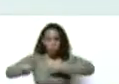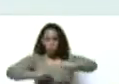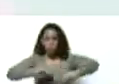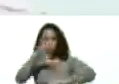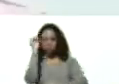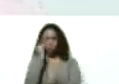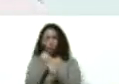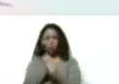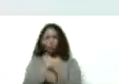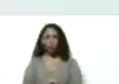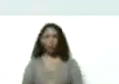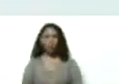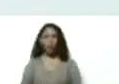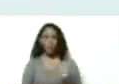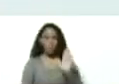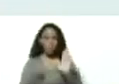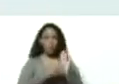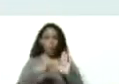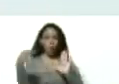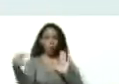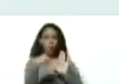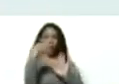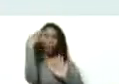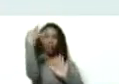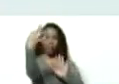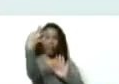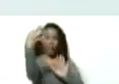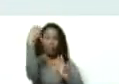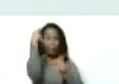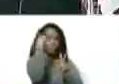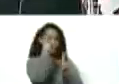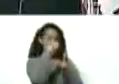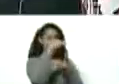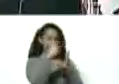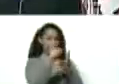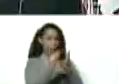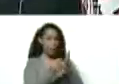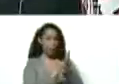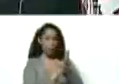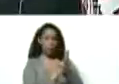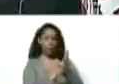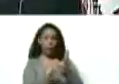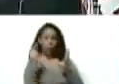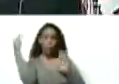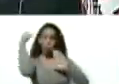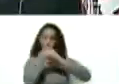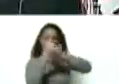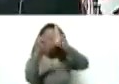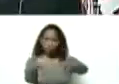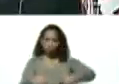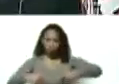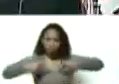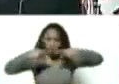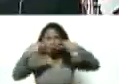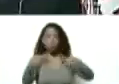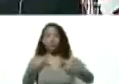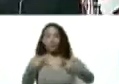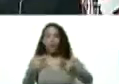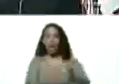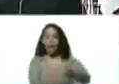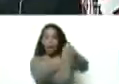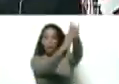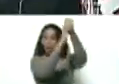Y en el marco de esas tres líneas de acción, la profunda renovación del